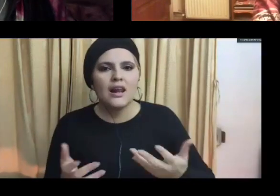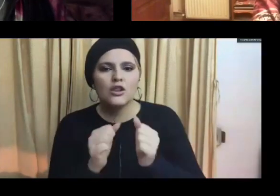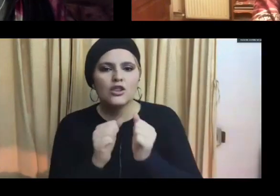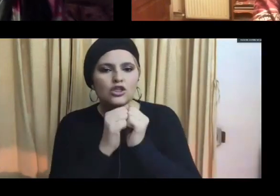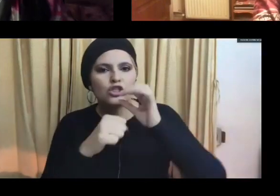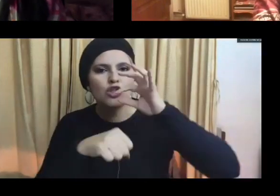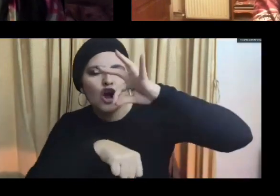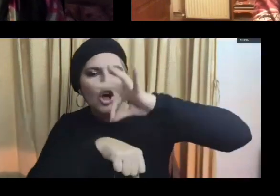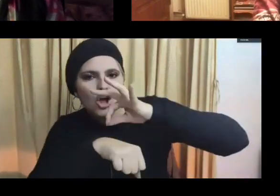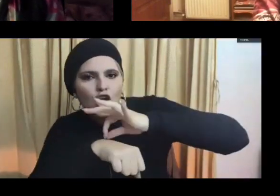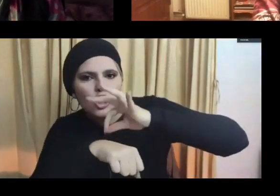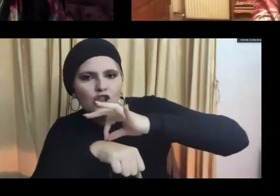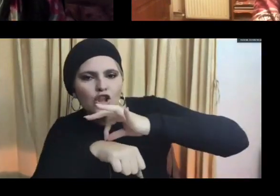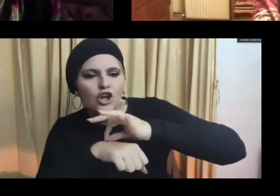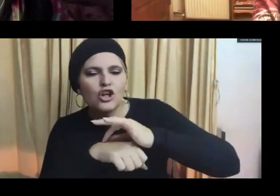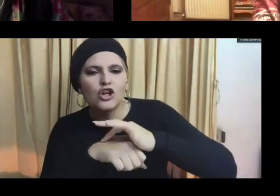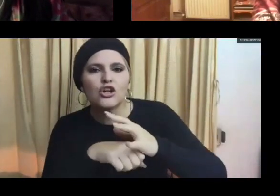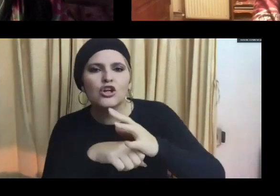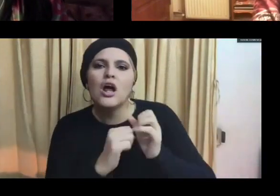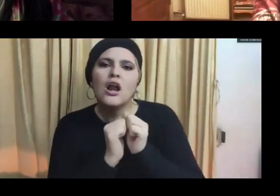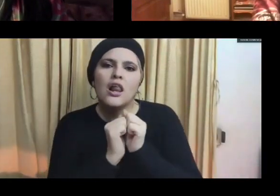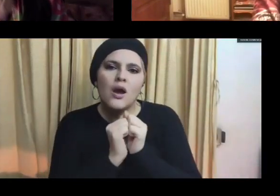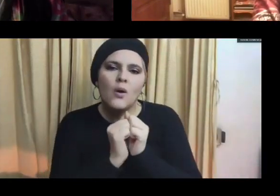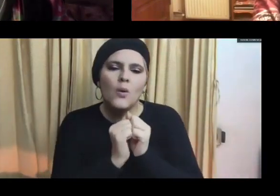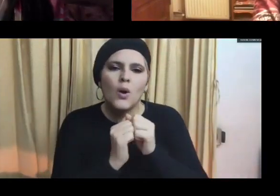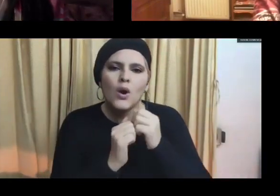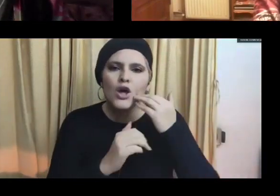es neuropediatra. A ver, vamos